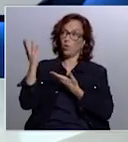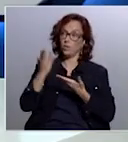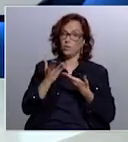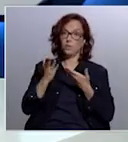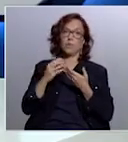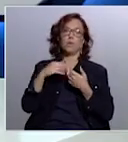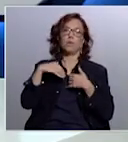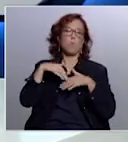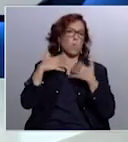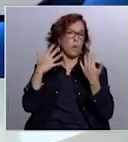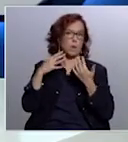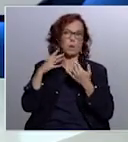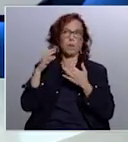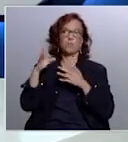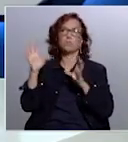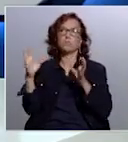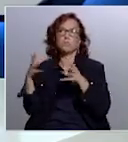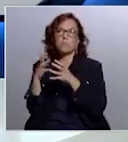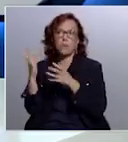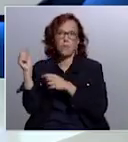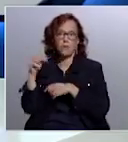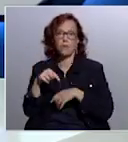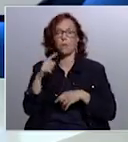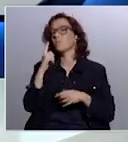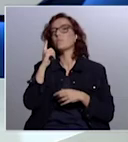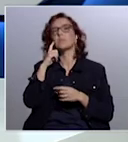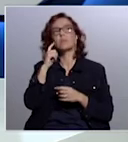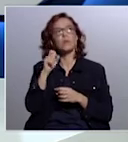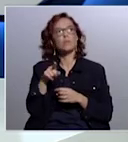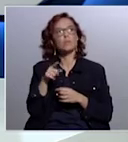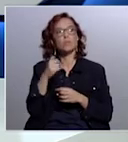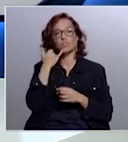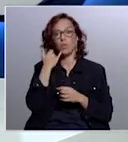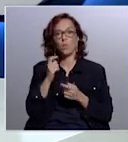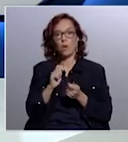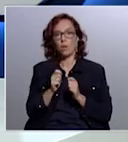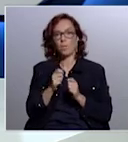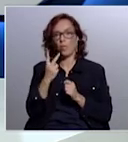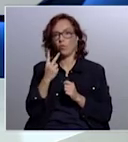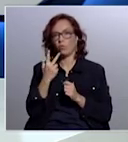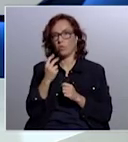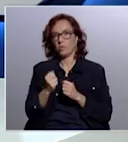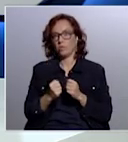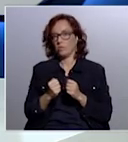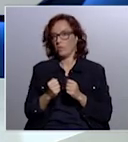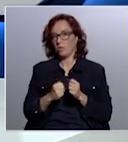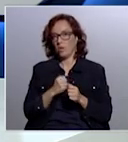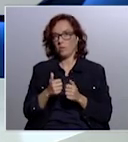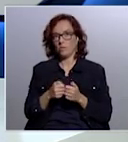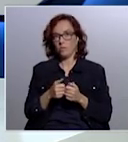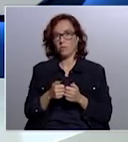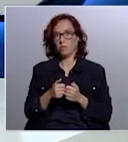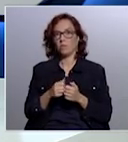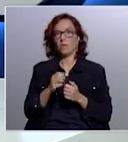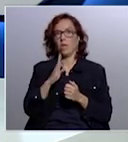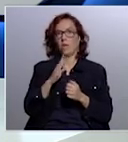con jan de la región pero claro si nosotros pensar que tienes un celular y cada 23 años lo cambias o si tienes un play si los juegos tienen para play